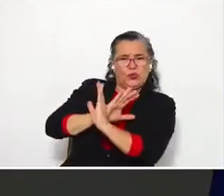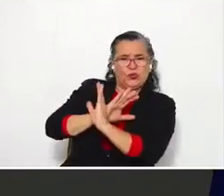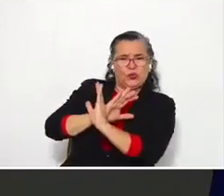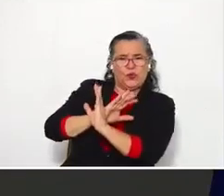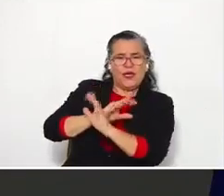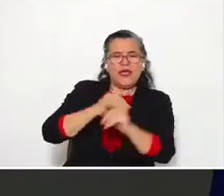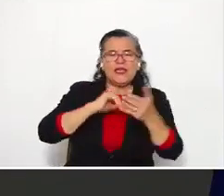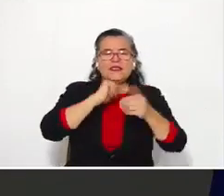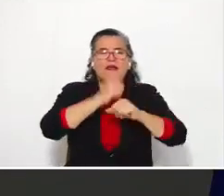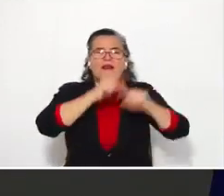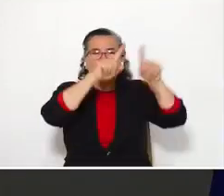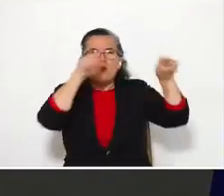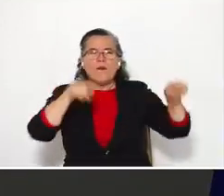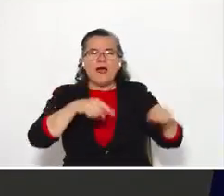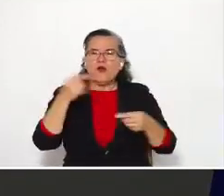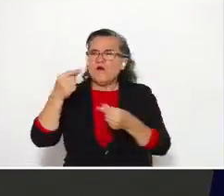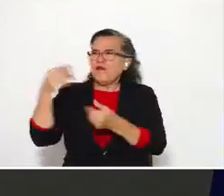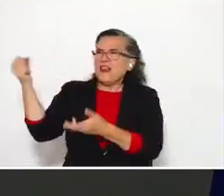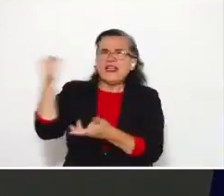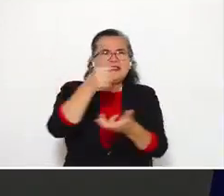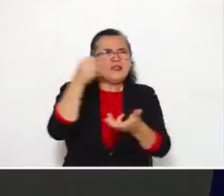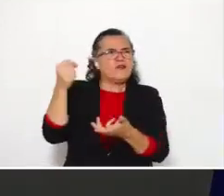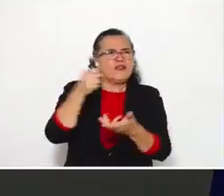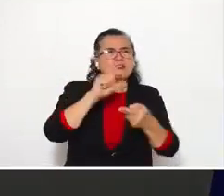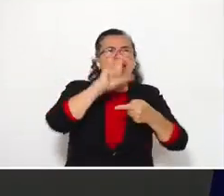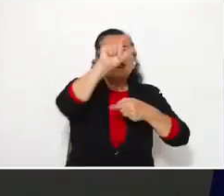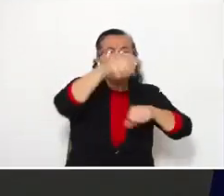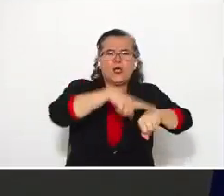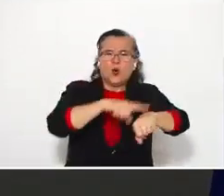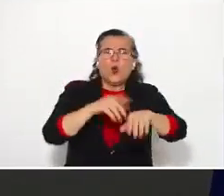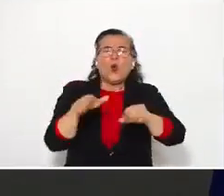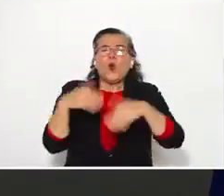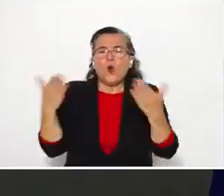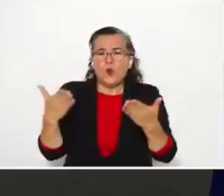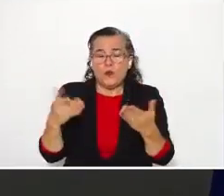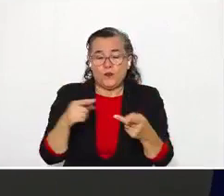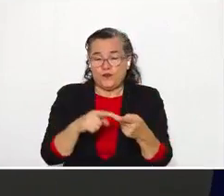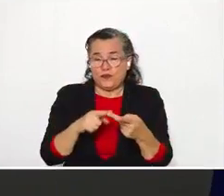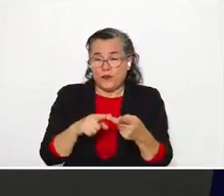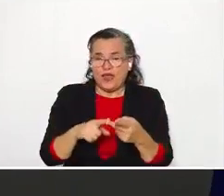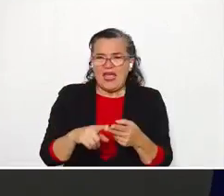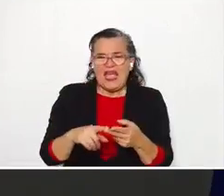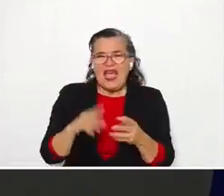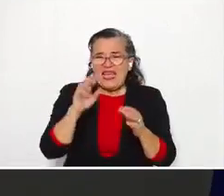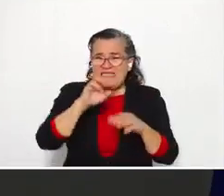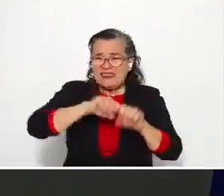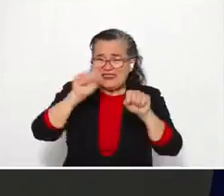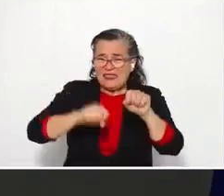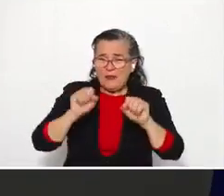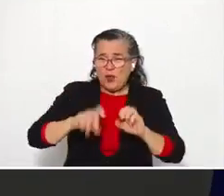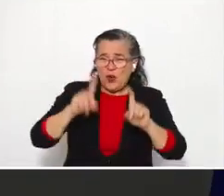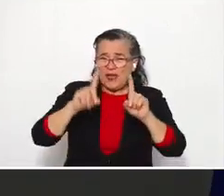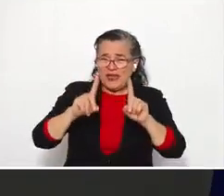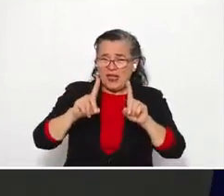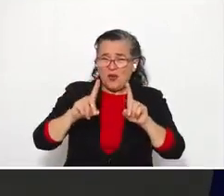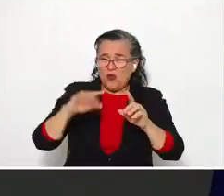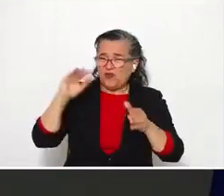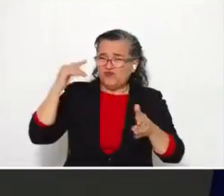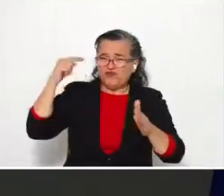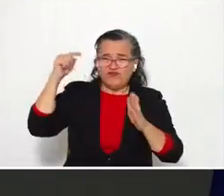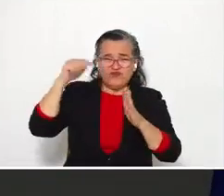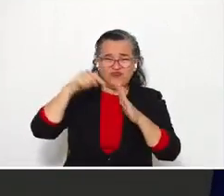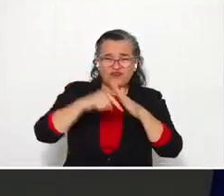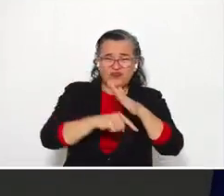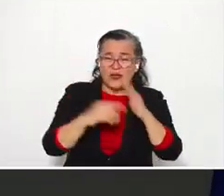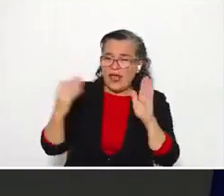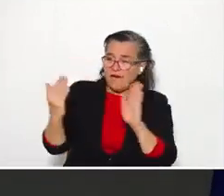a largo plazo. Enfrentar el deterioro de nuestro sistema educativo desde las universidades públicas es